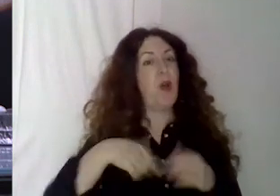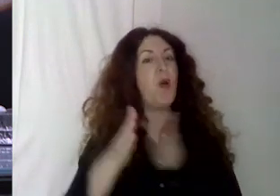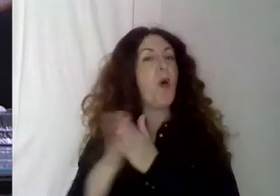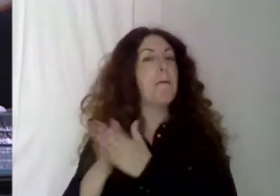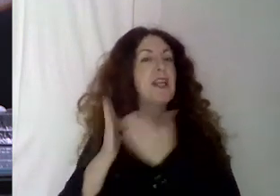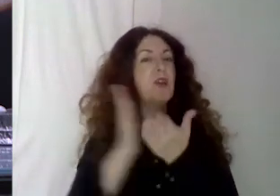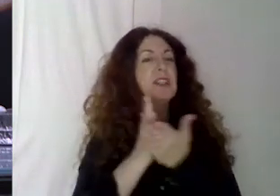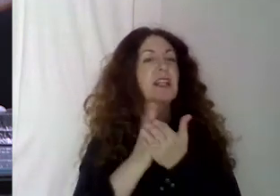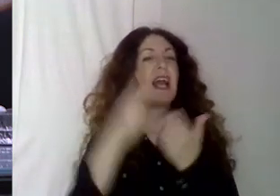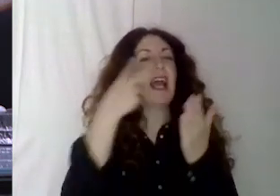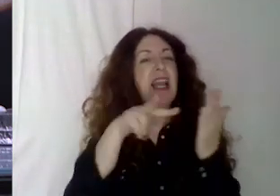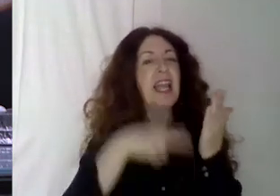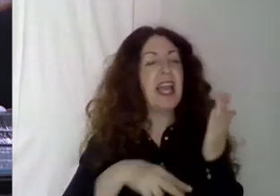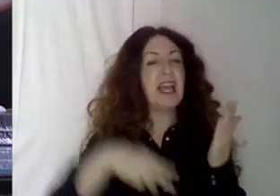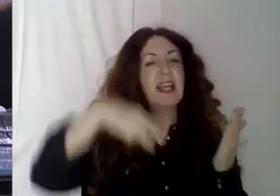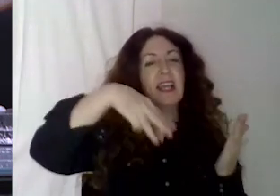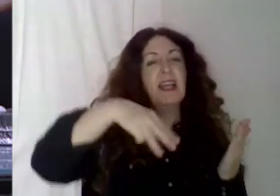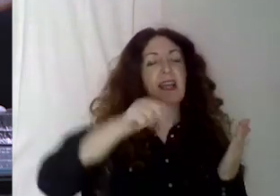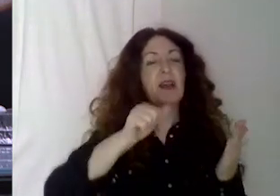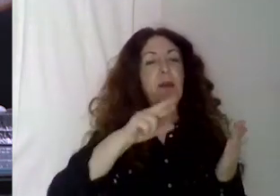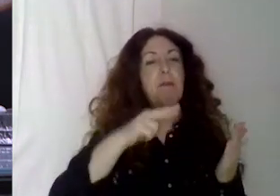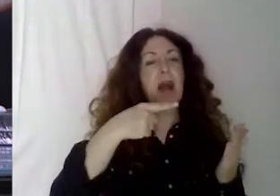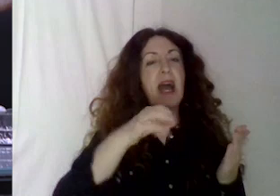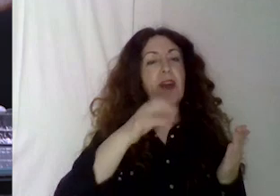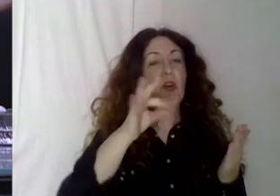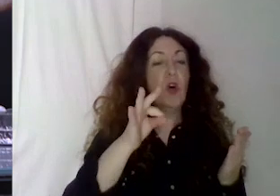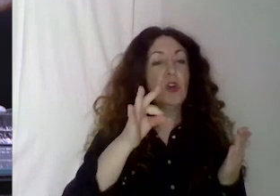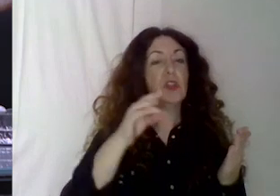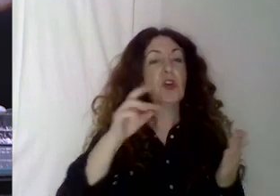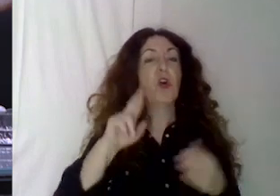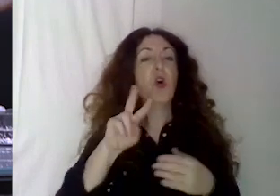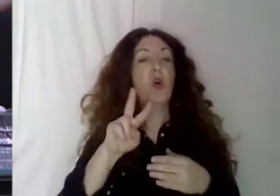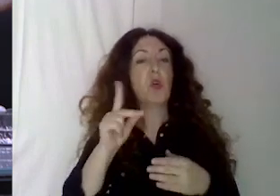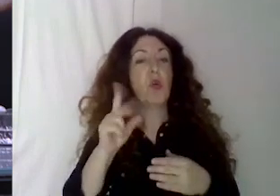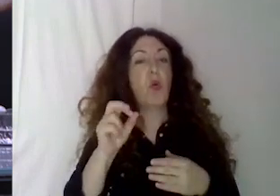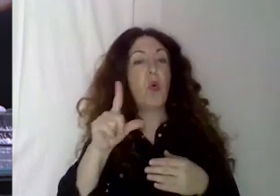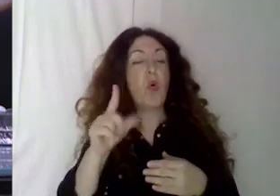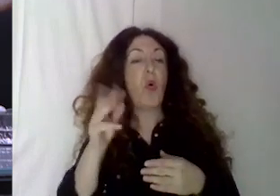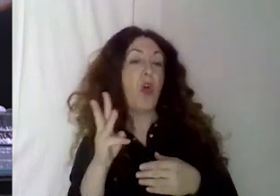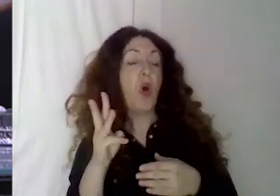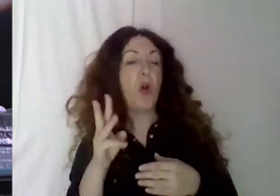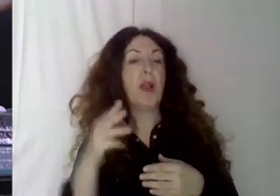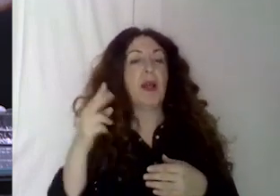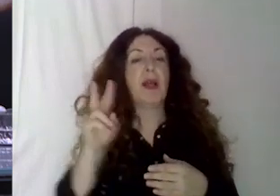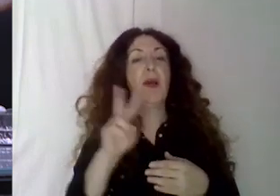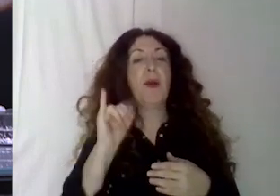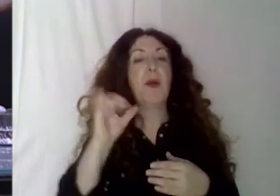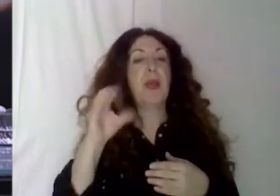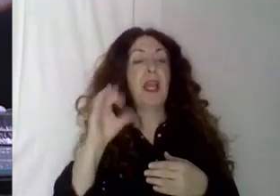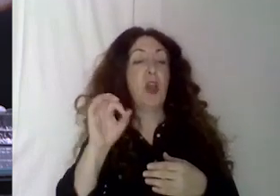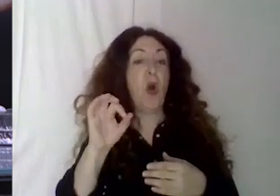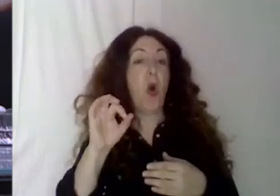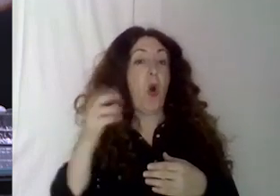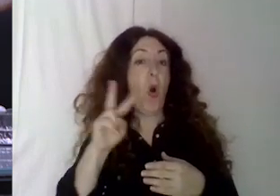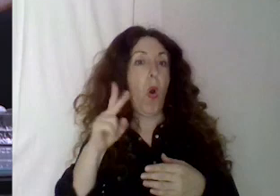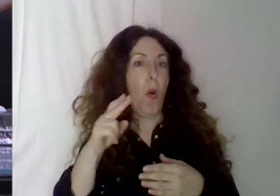único entretenido que estaba uno viendo en la historiografía del arte de los 70, que era una historiografía del arte un poquito revenida y sobre todo una historiografía